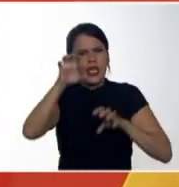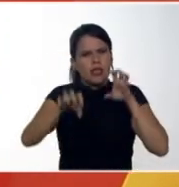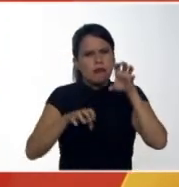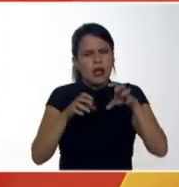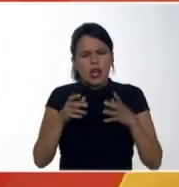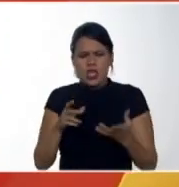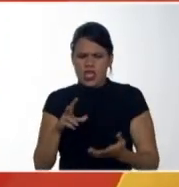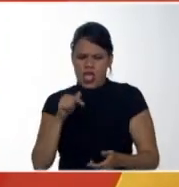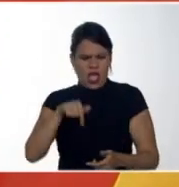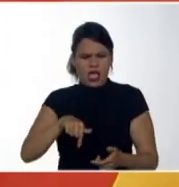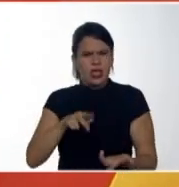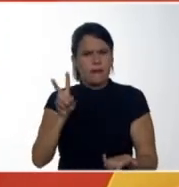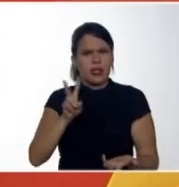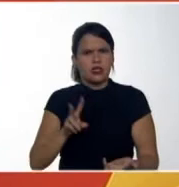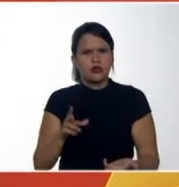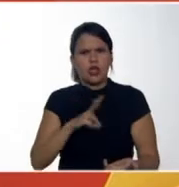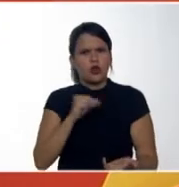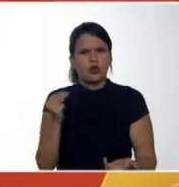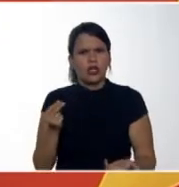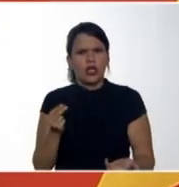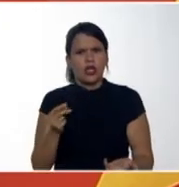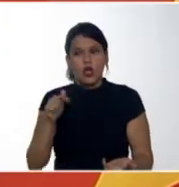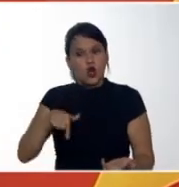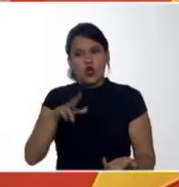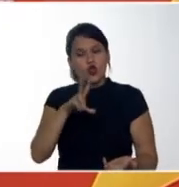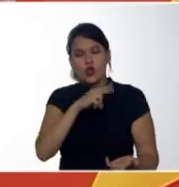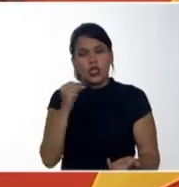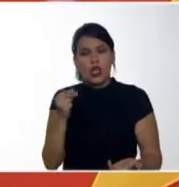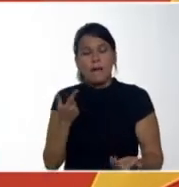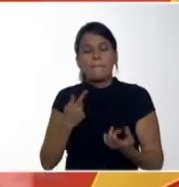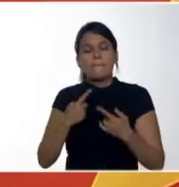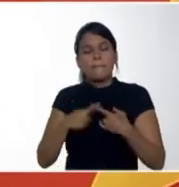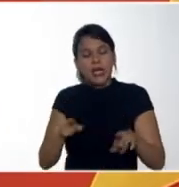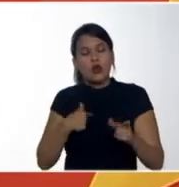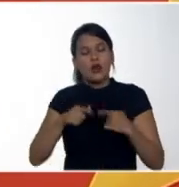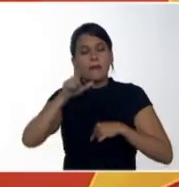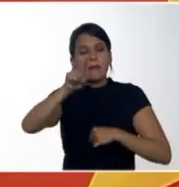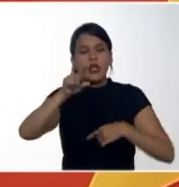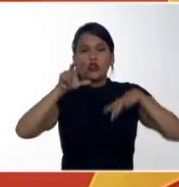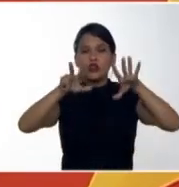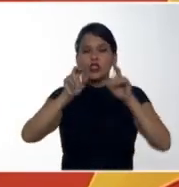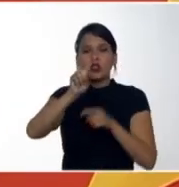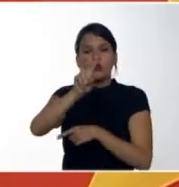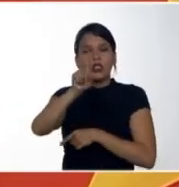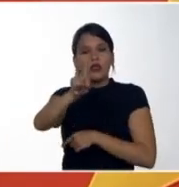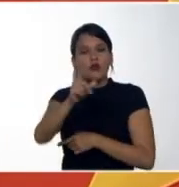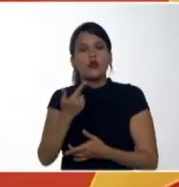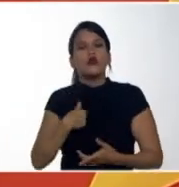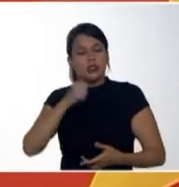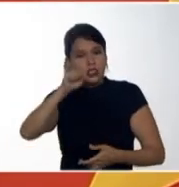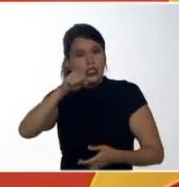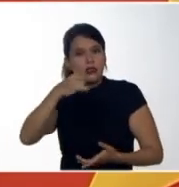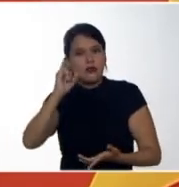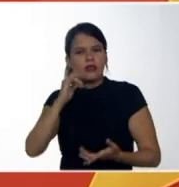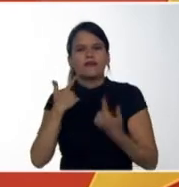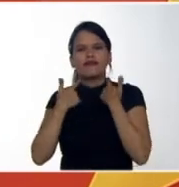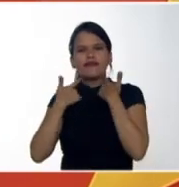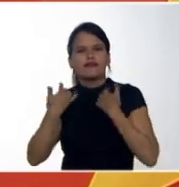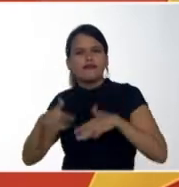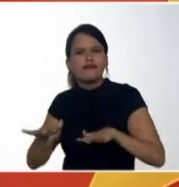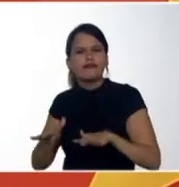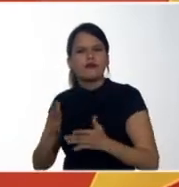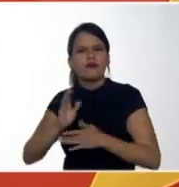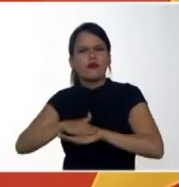no existían, que hoy en día no existen, pero que en 1821 sí existían. Se extinguieron. ¿Por